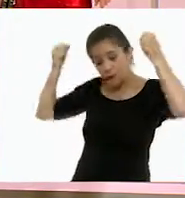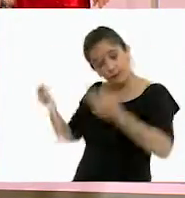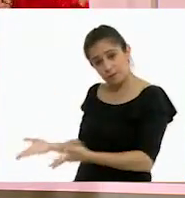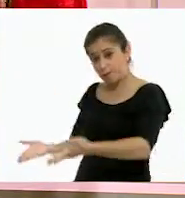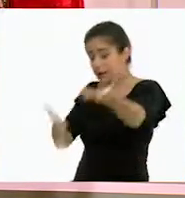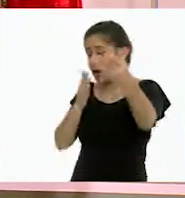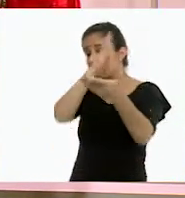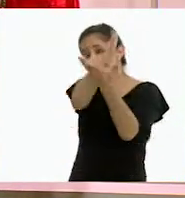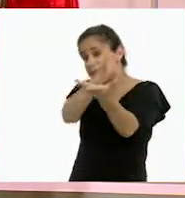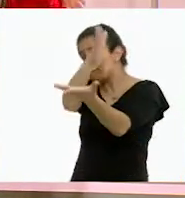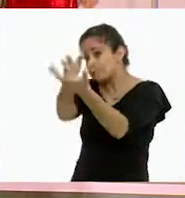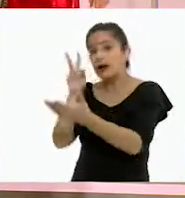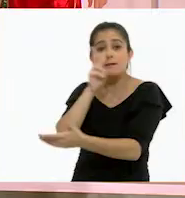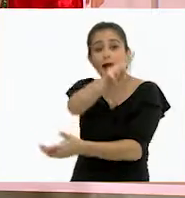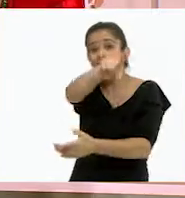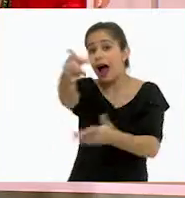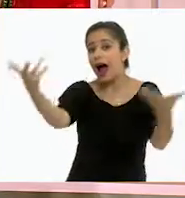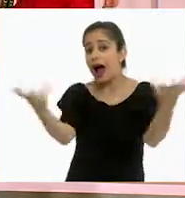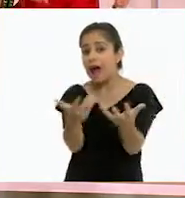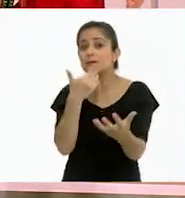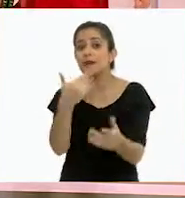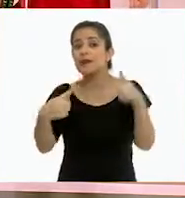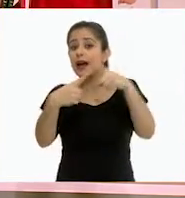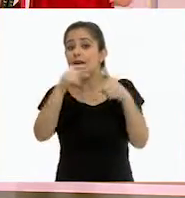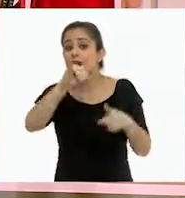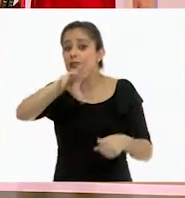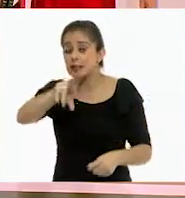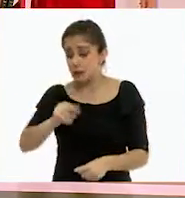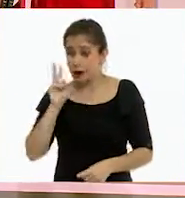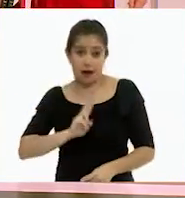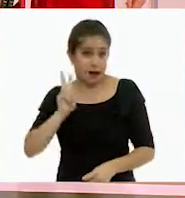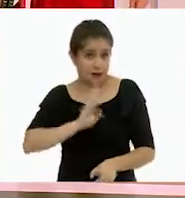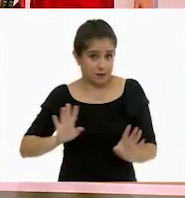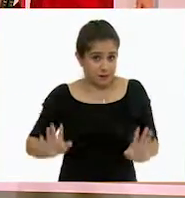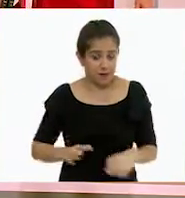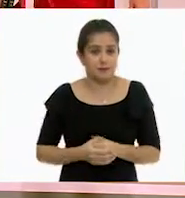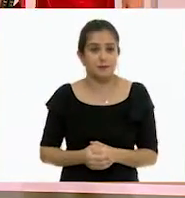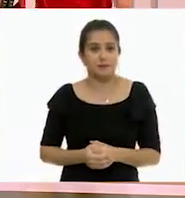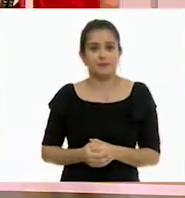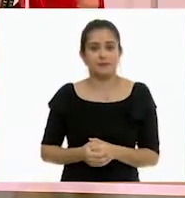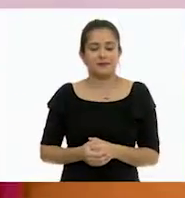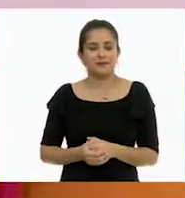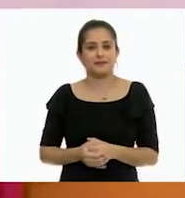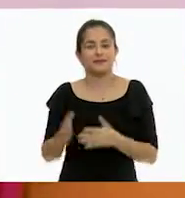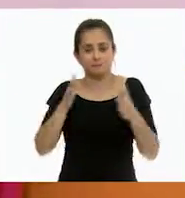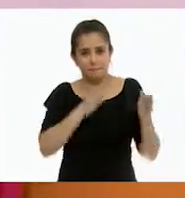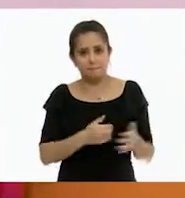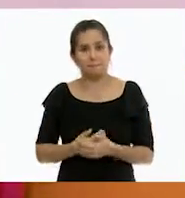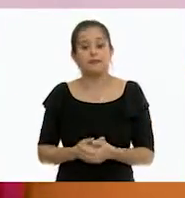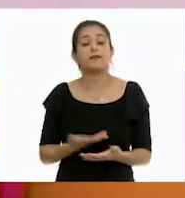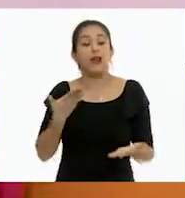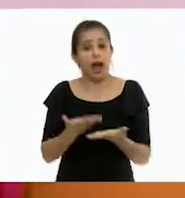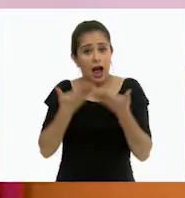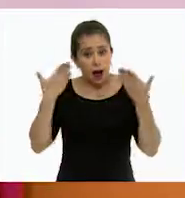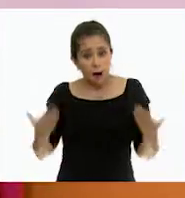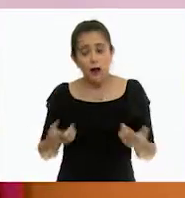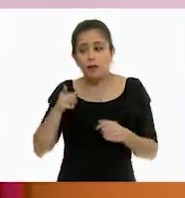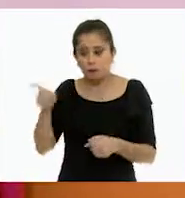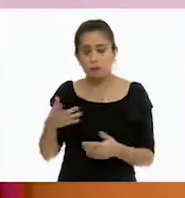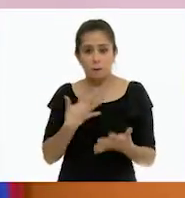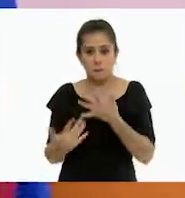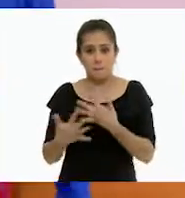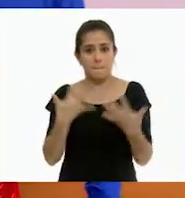hacer tu chamba. ¿Ya se fue? Allá está, Filindrín. Bien, tú nos avisas si lo hacen bien o no. Ahora sí, enséñale del movimiento de